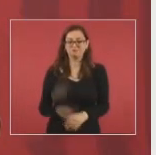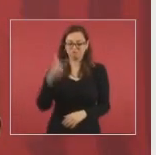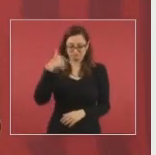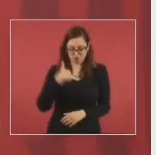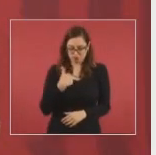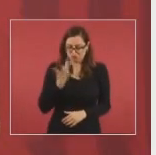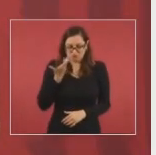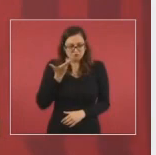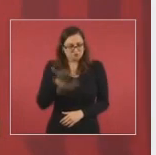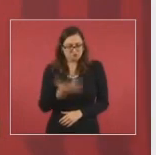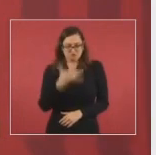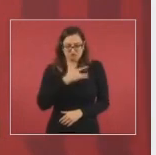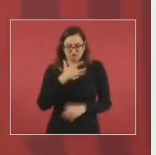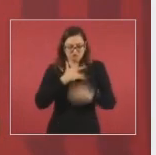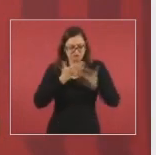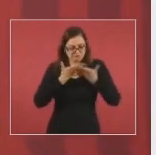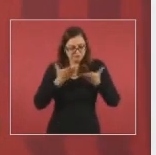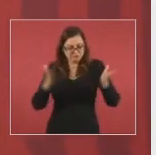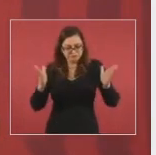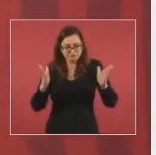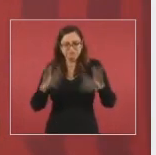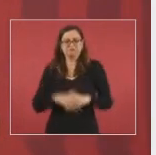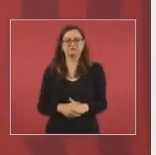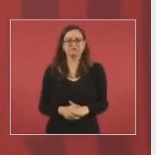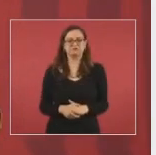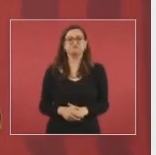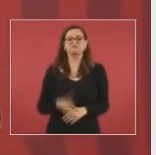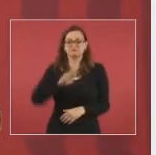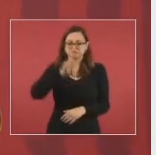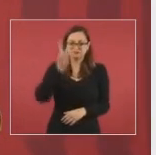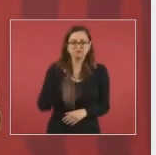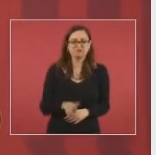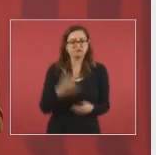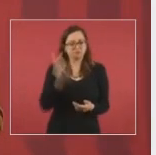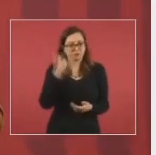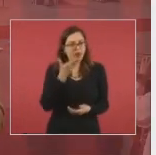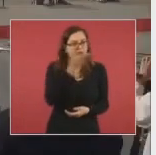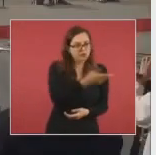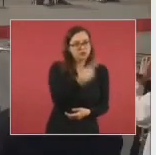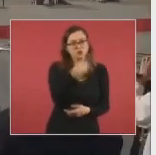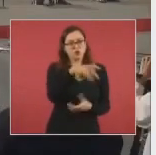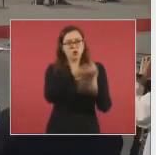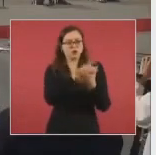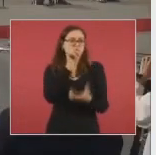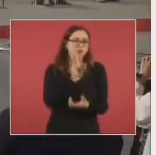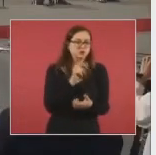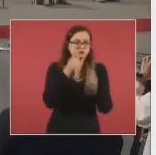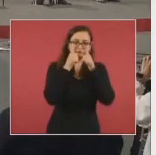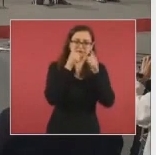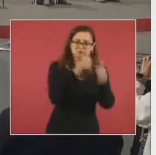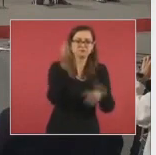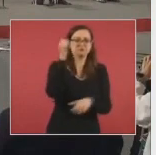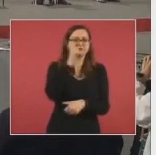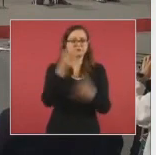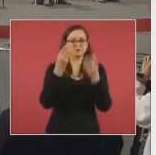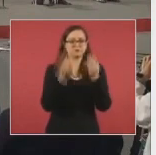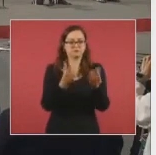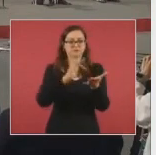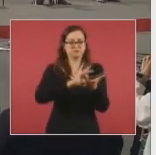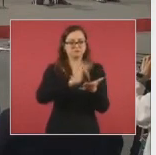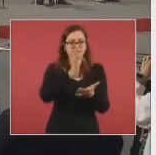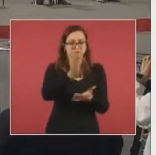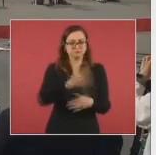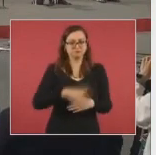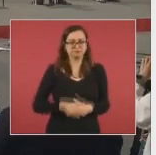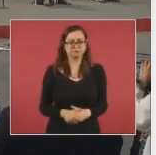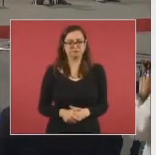mañanera frente al presidente. Luego vino el episodio tan comentado en los medios. Tatiana abraza a Andrés